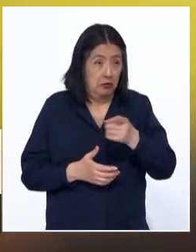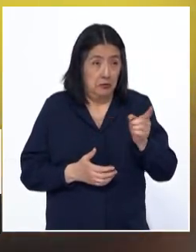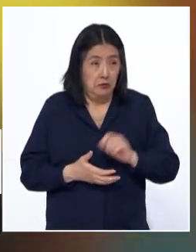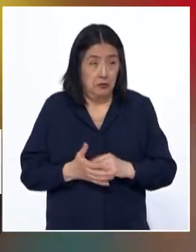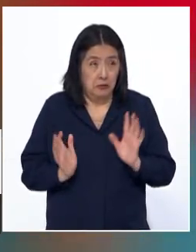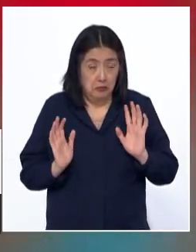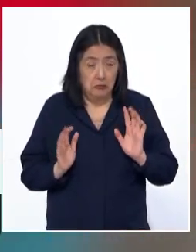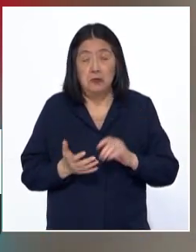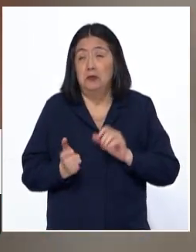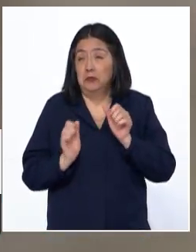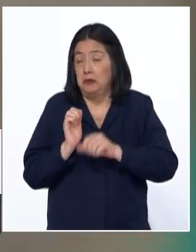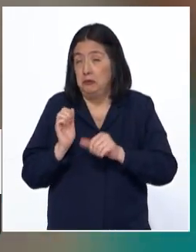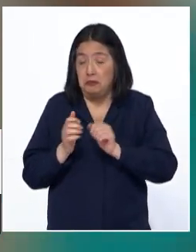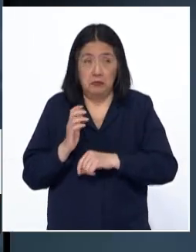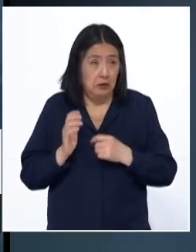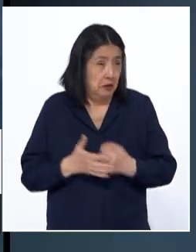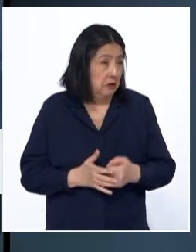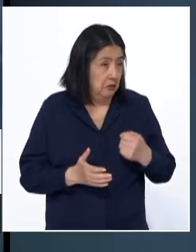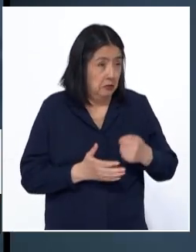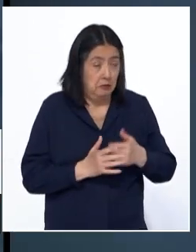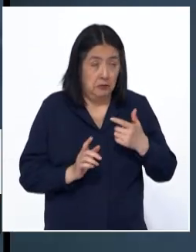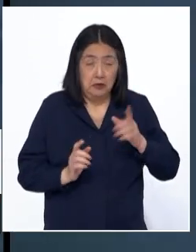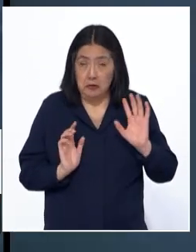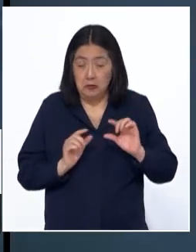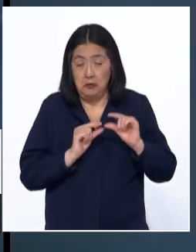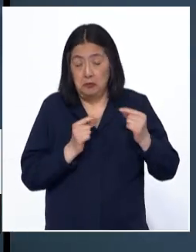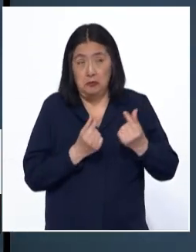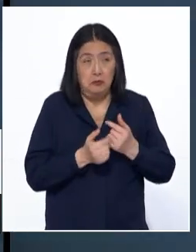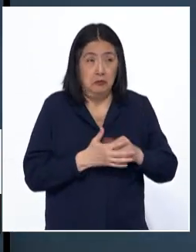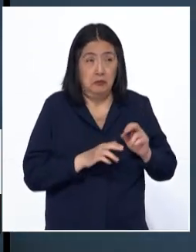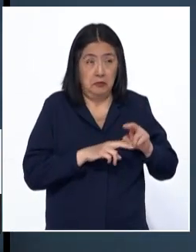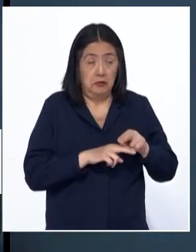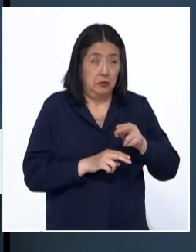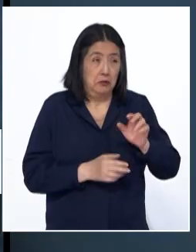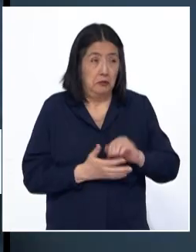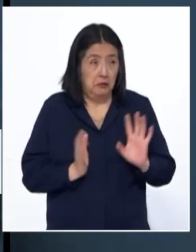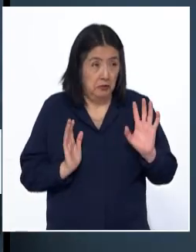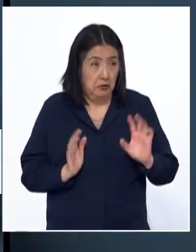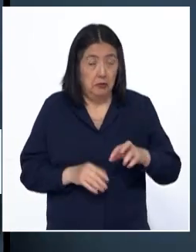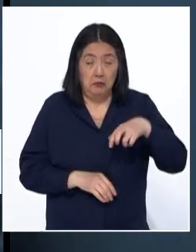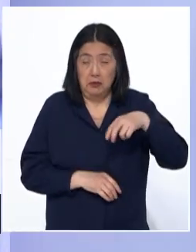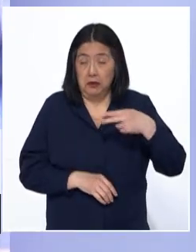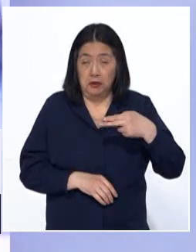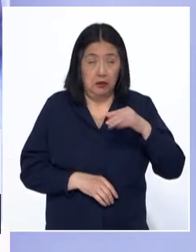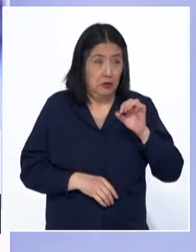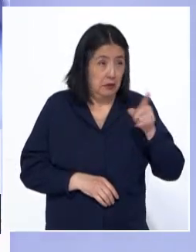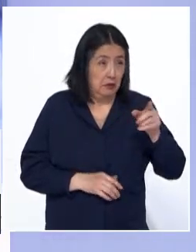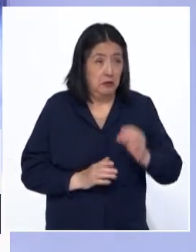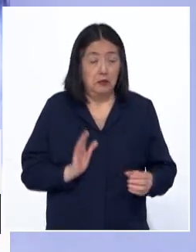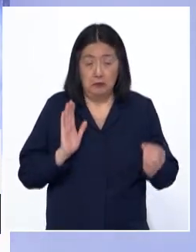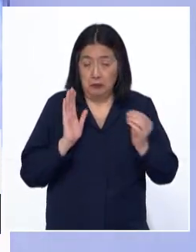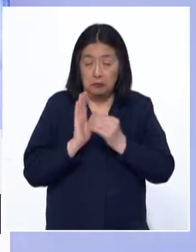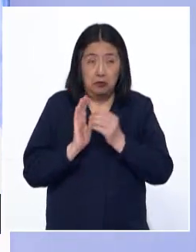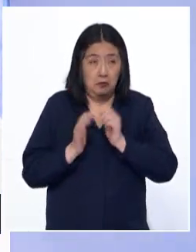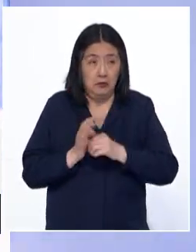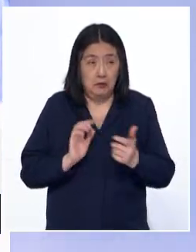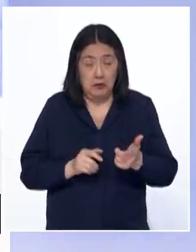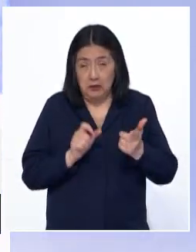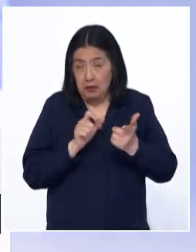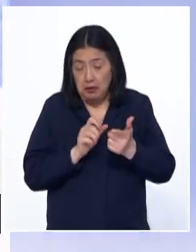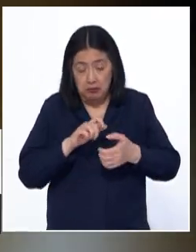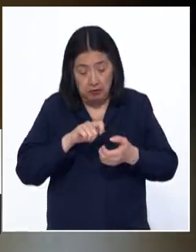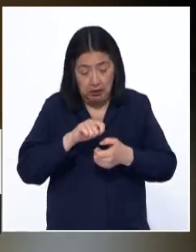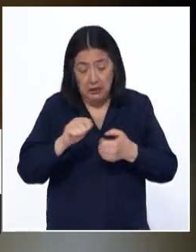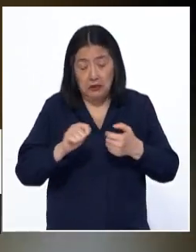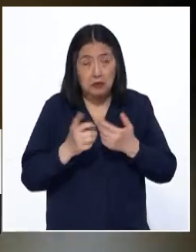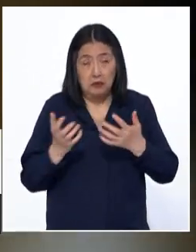Los Puros Hermanos Sicarios, una facción del Tren de Aragua cuyo sello PHS es colocado en las armas, granadas y